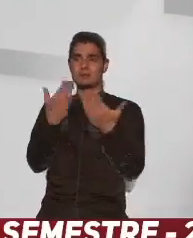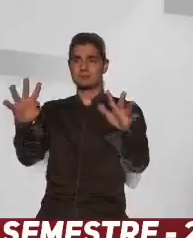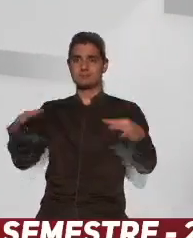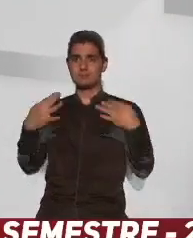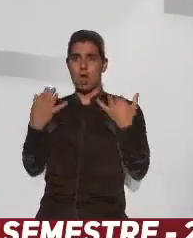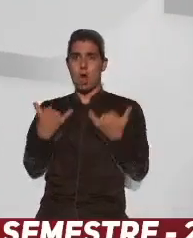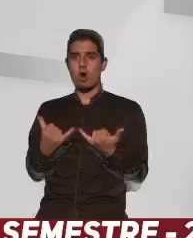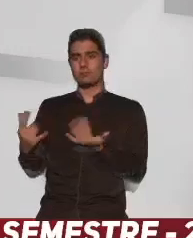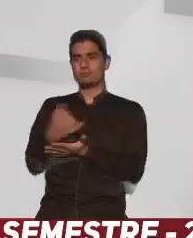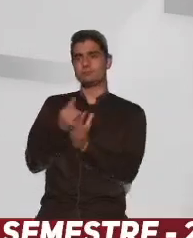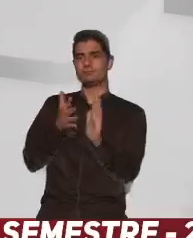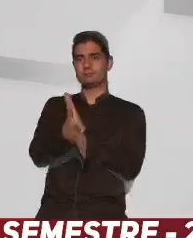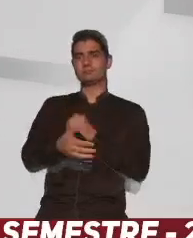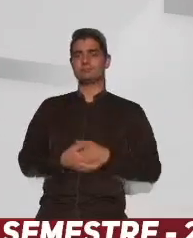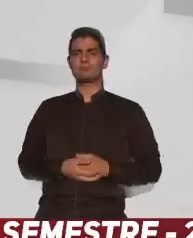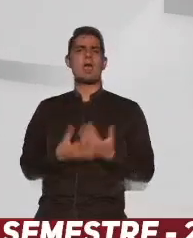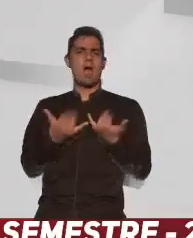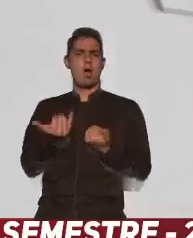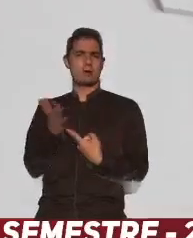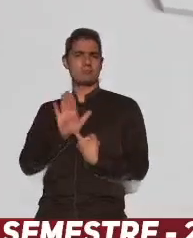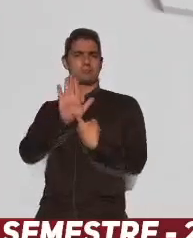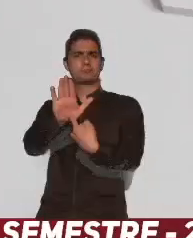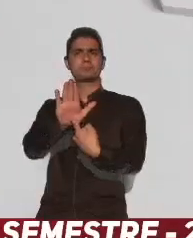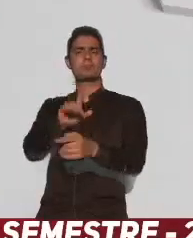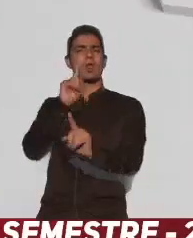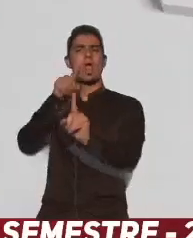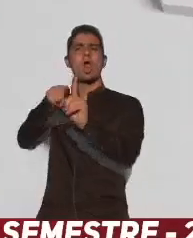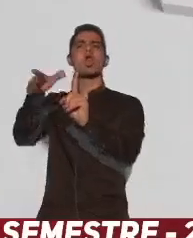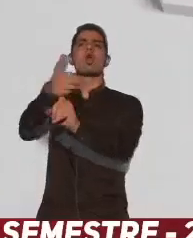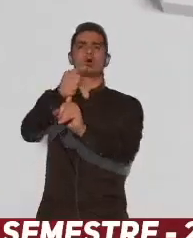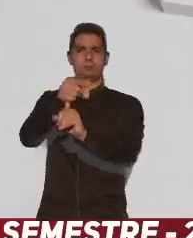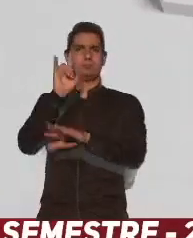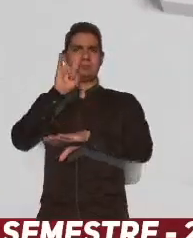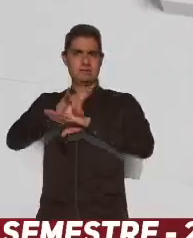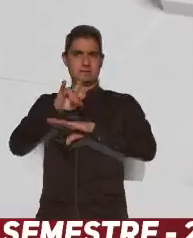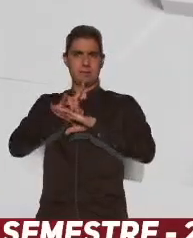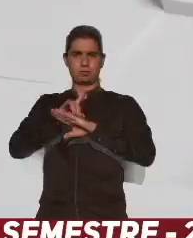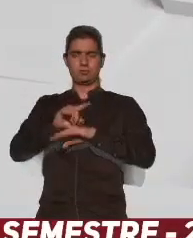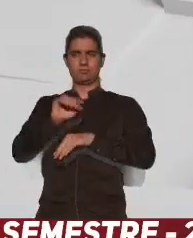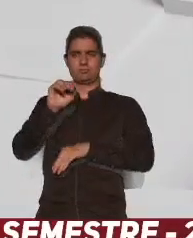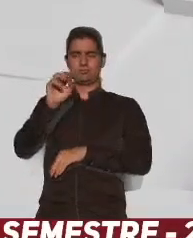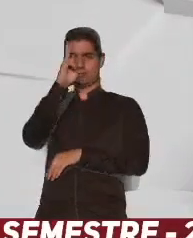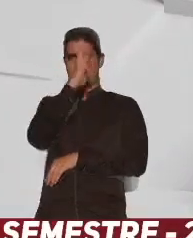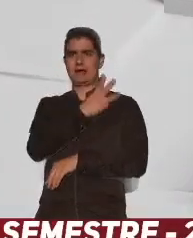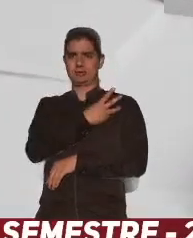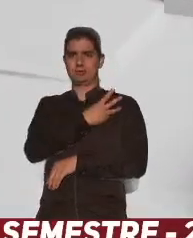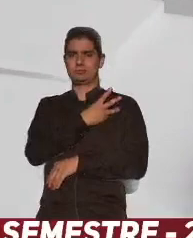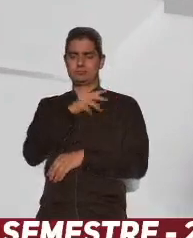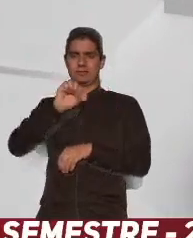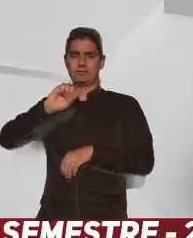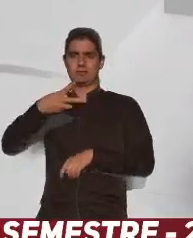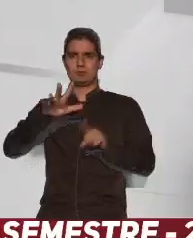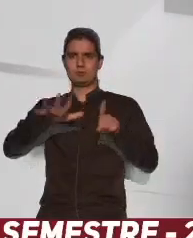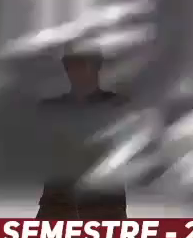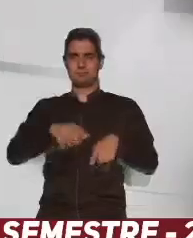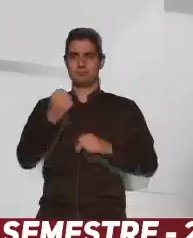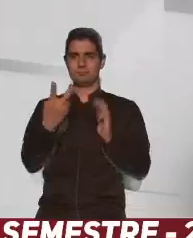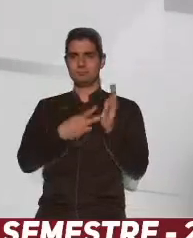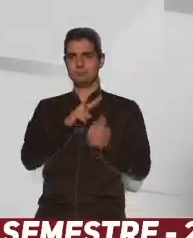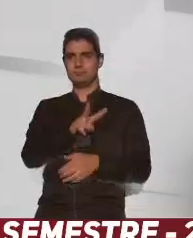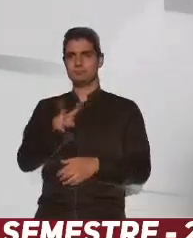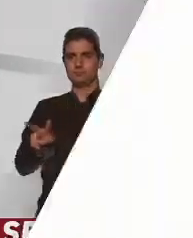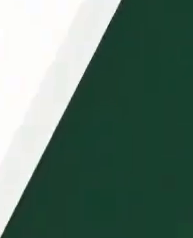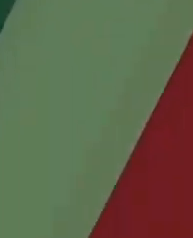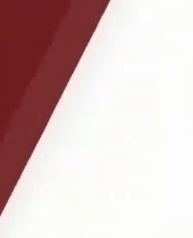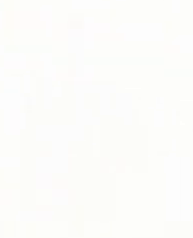mirar los logros y la gestión de la Inspección General del Ejército en este segundo semestre del 2022. La